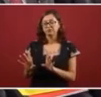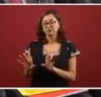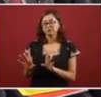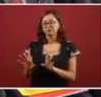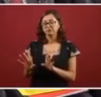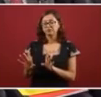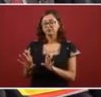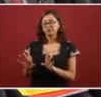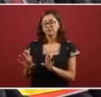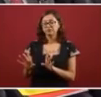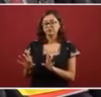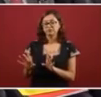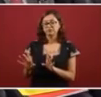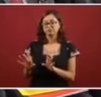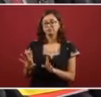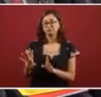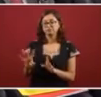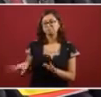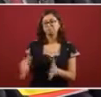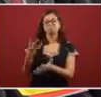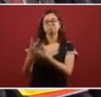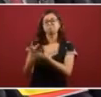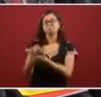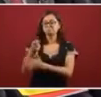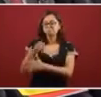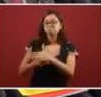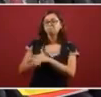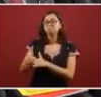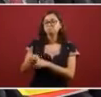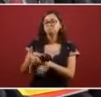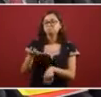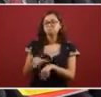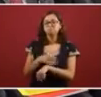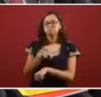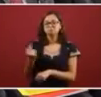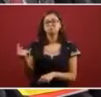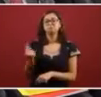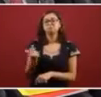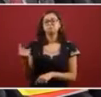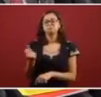de que lo tenían preso porque